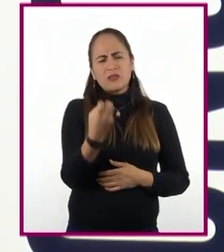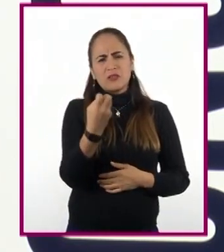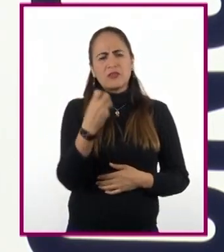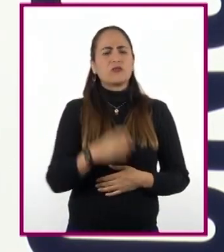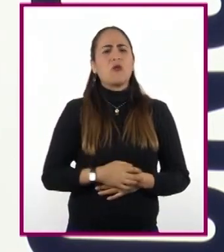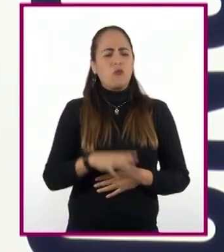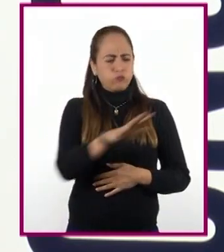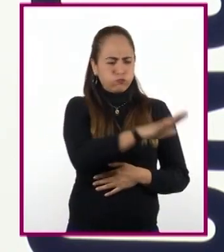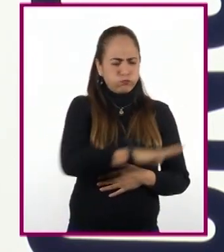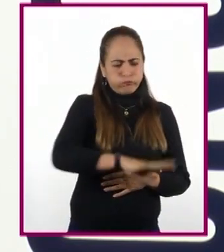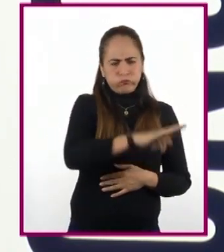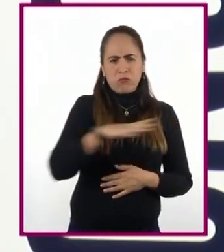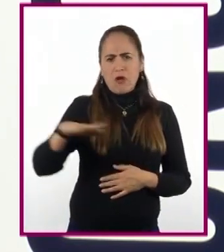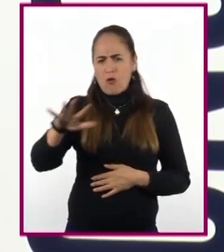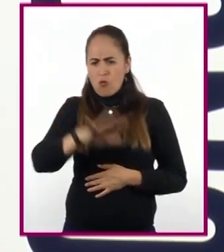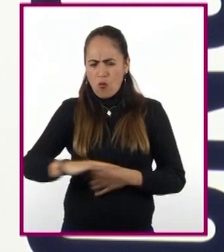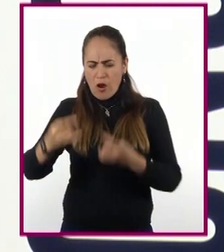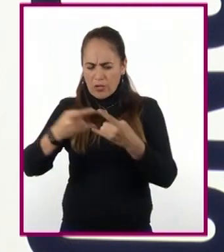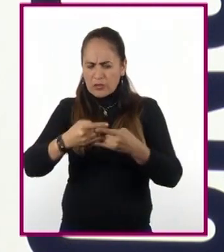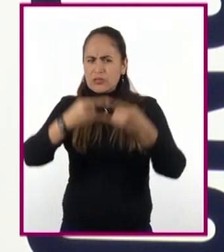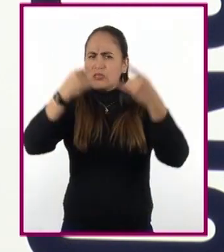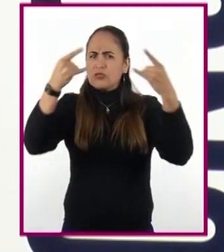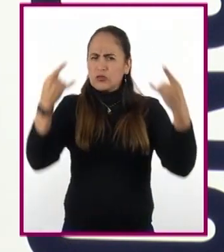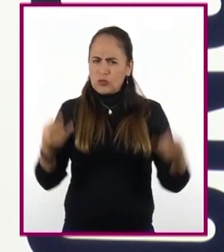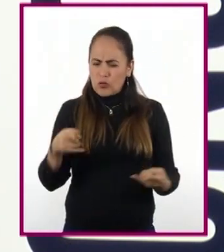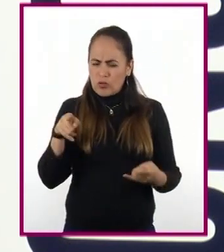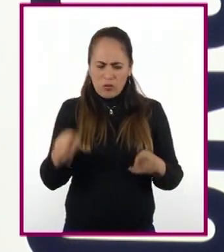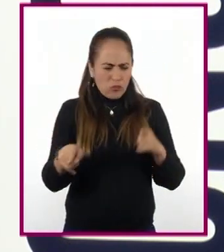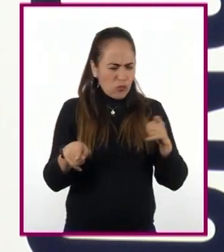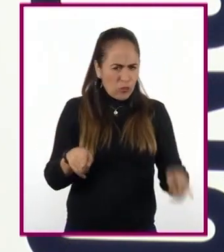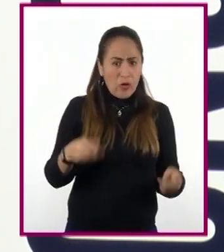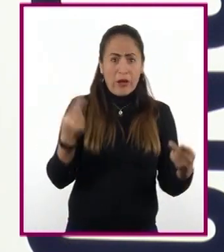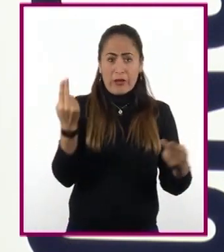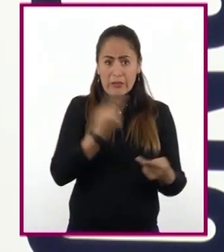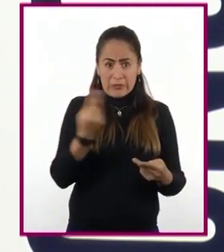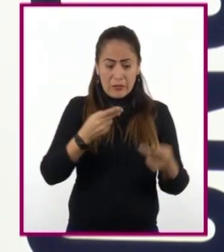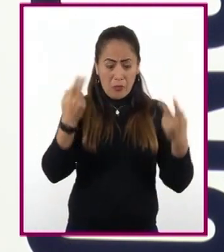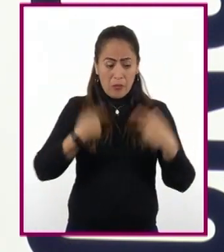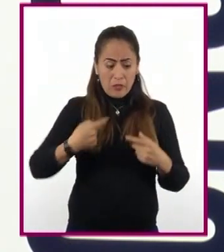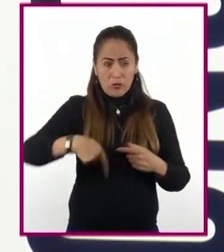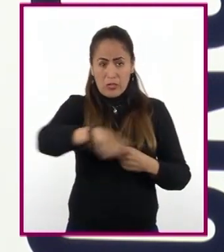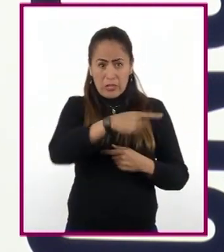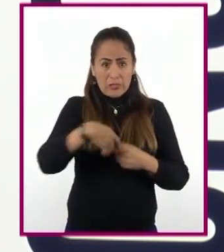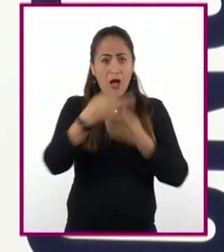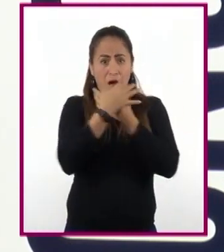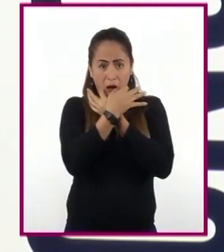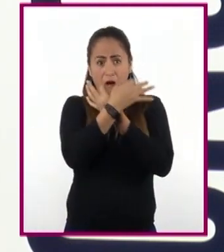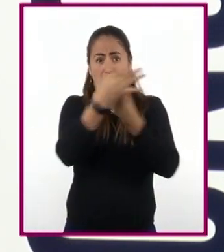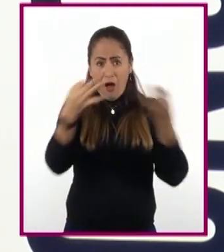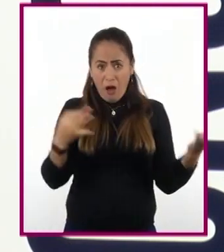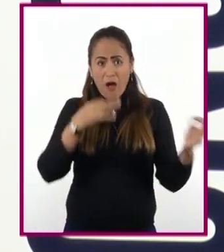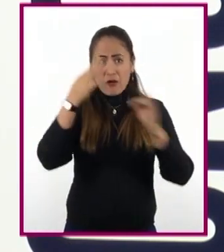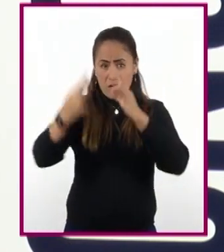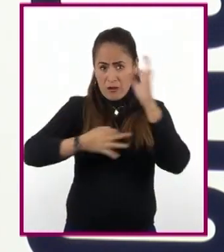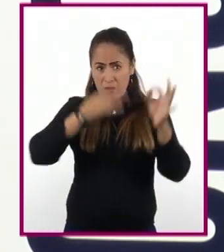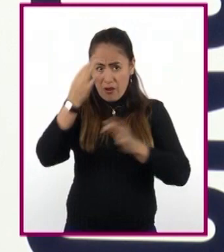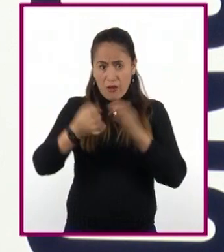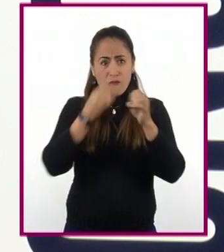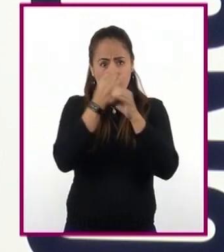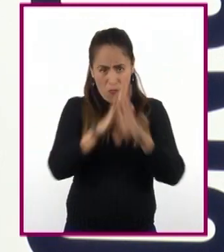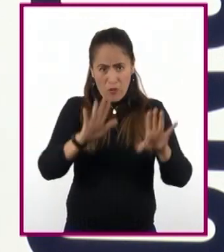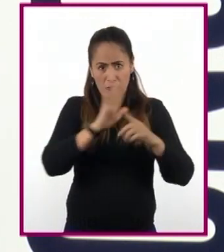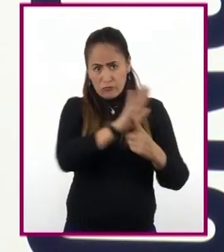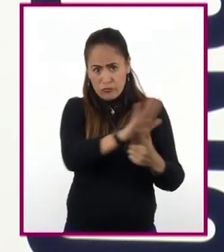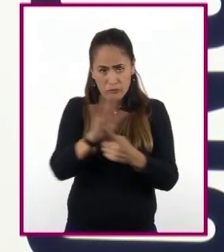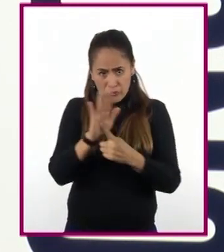distintos contextos históricos en donde se presentaba la necesidad de informar a las personas. Esta necesidad se satisfacía de